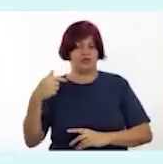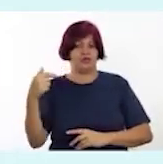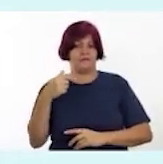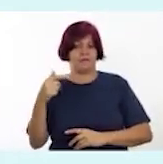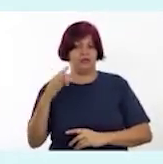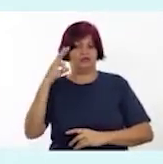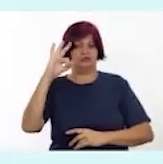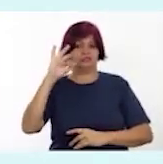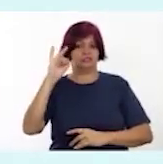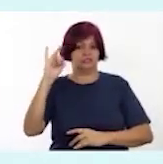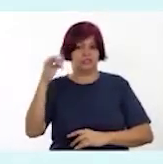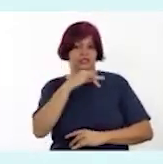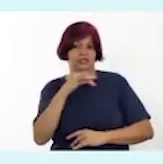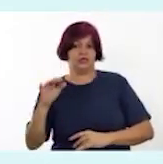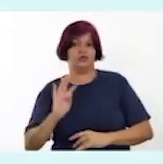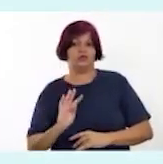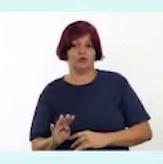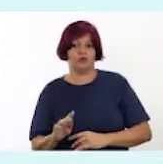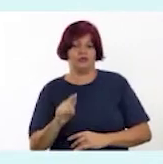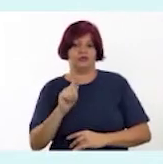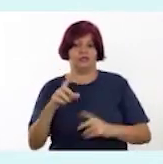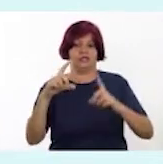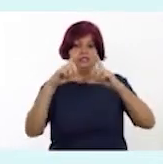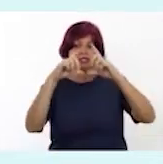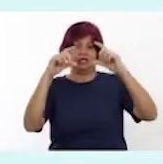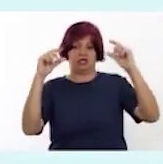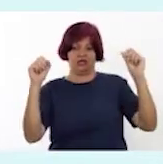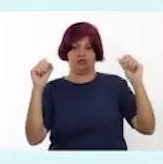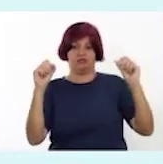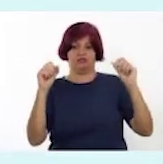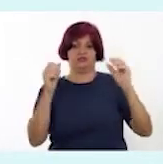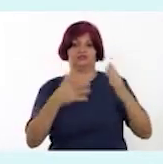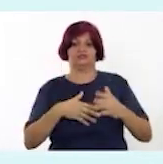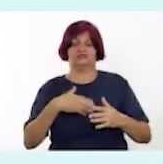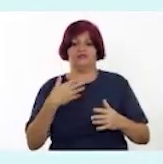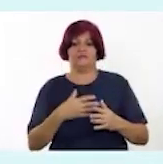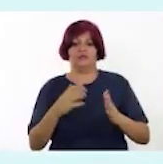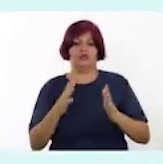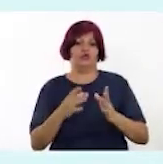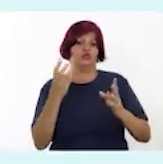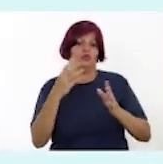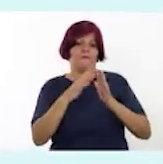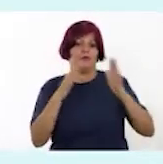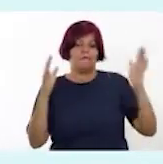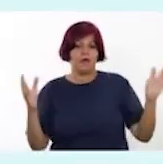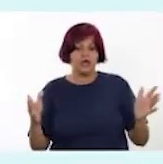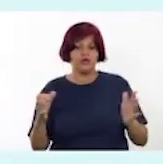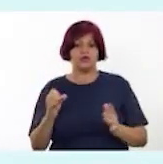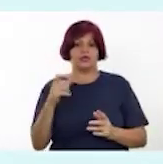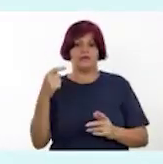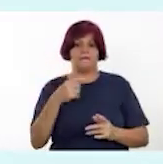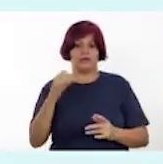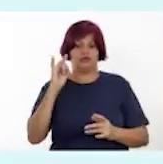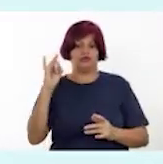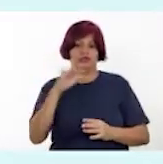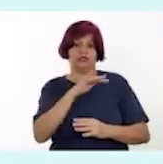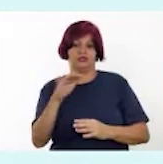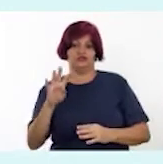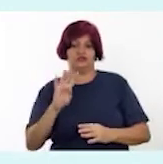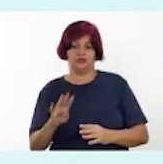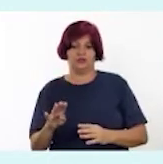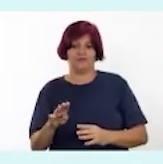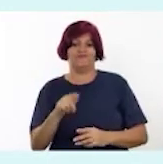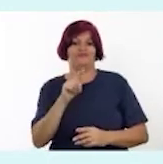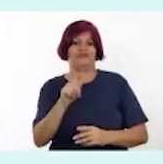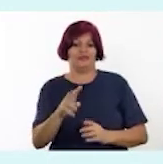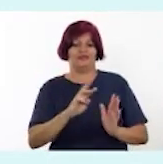ecuación se satisface para todos los números reales mayores que menos 7 sobre 4. Aquí tienen el conjunto solución escrito